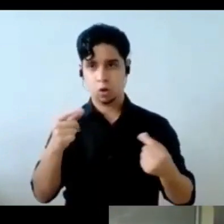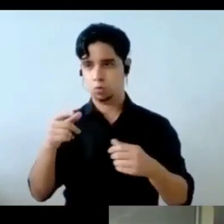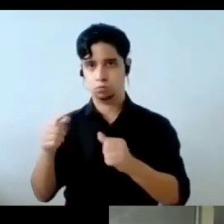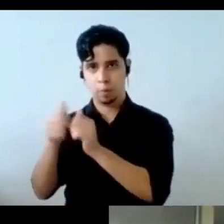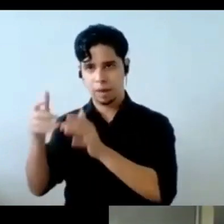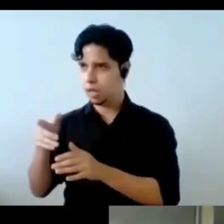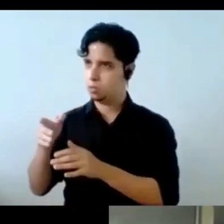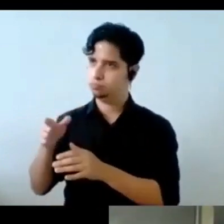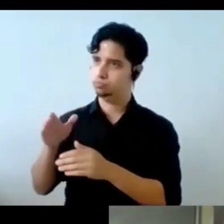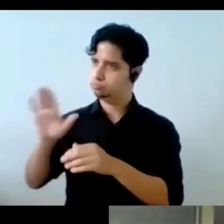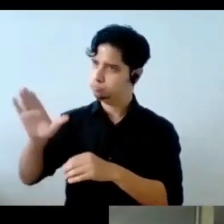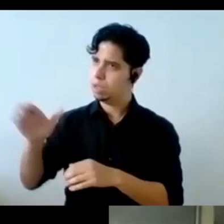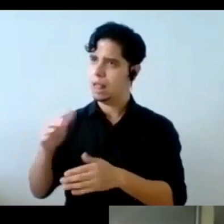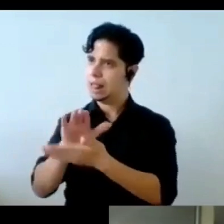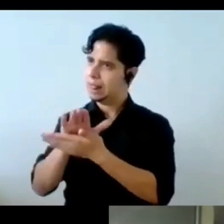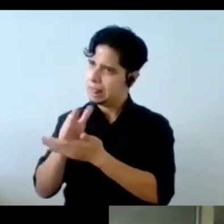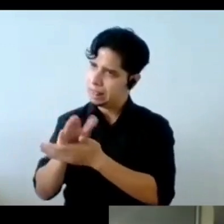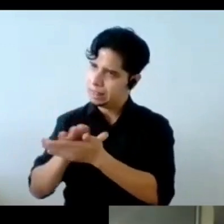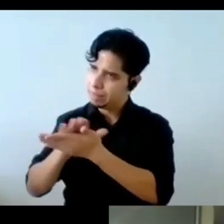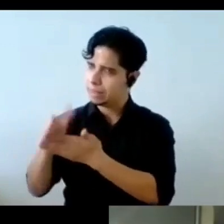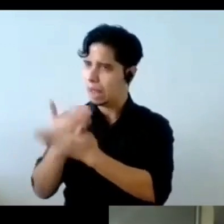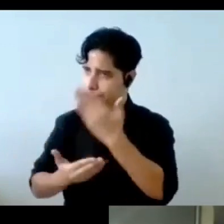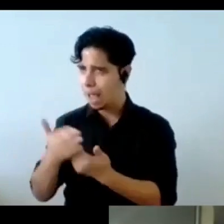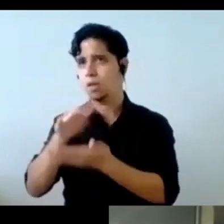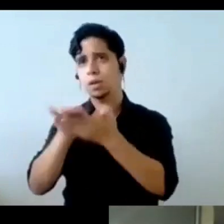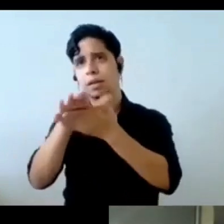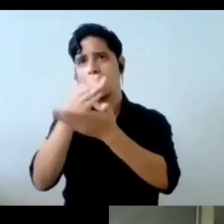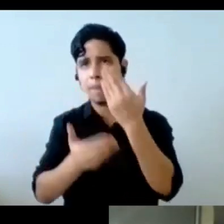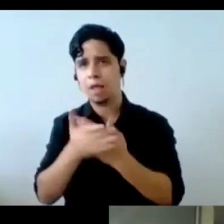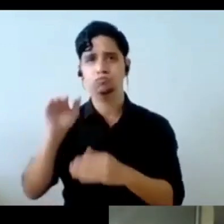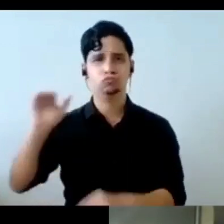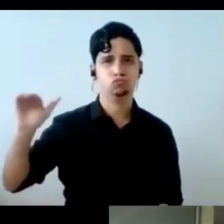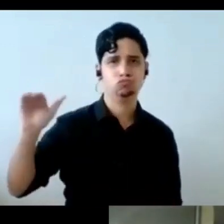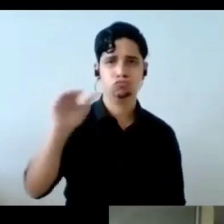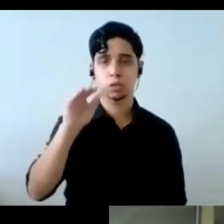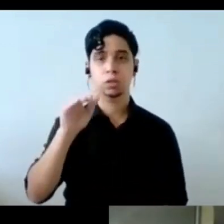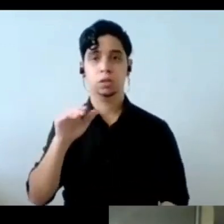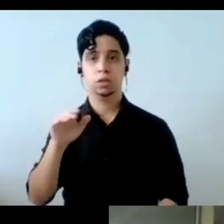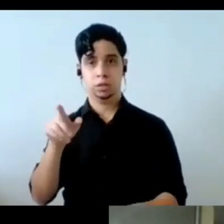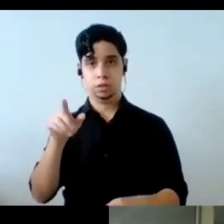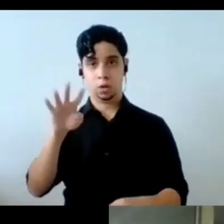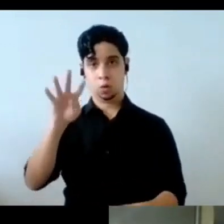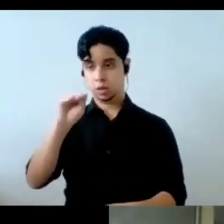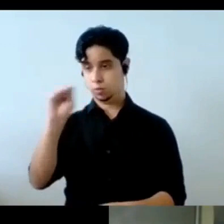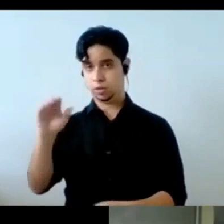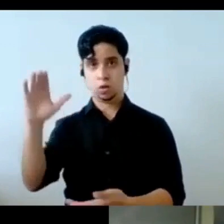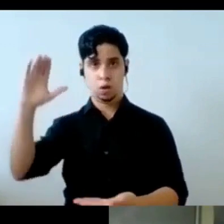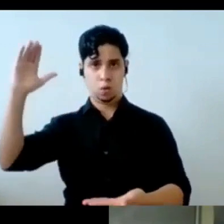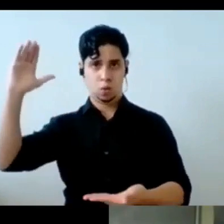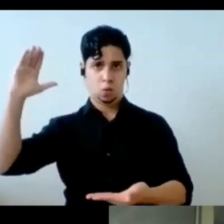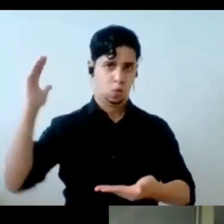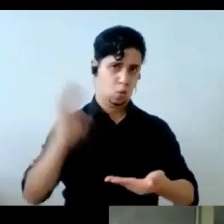que se lavaran las manos a ver si esto funcionaba. De 40% que se morían, solamente se